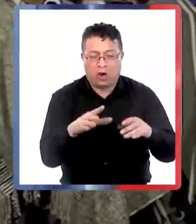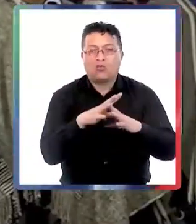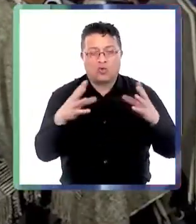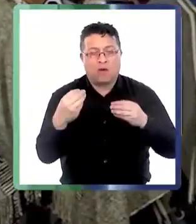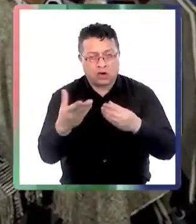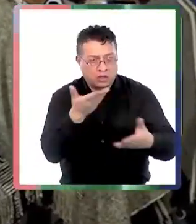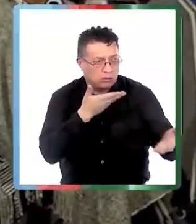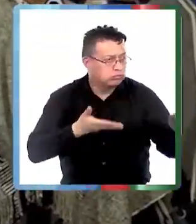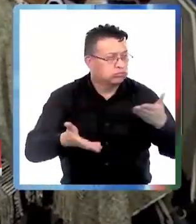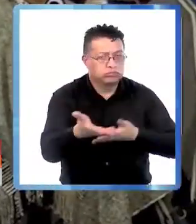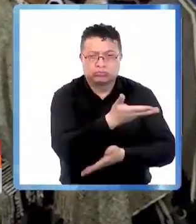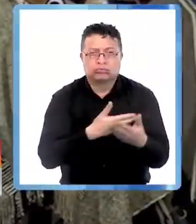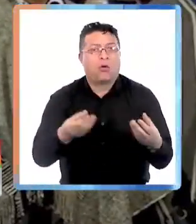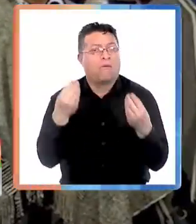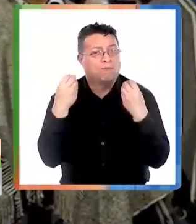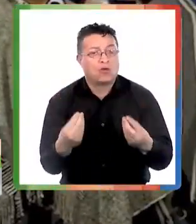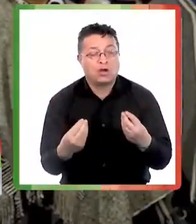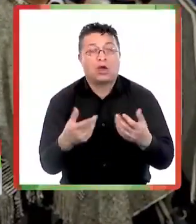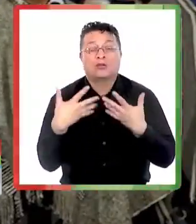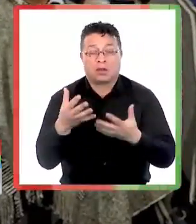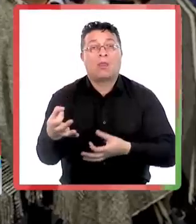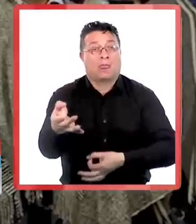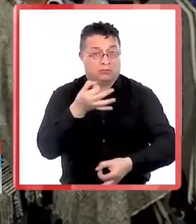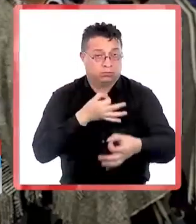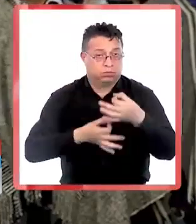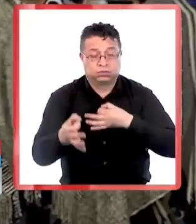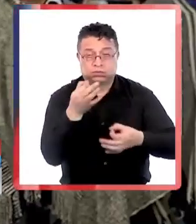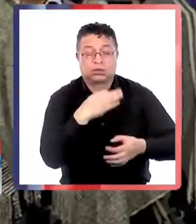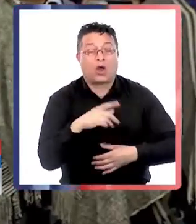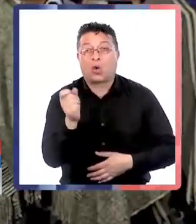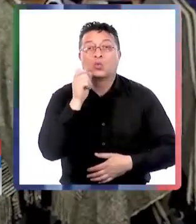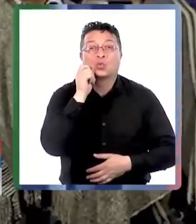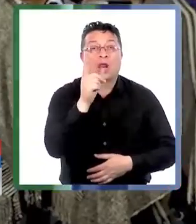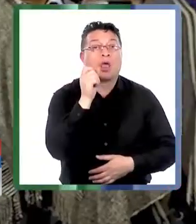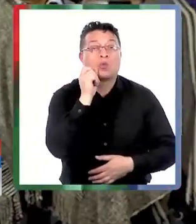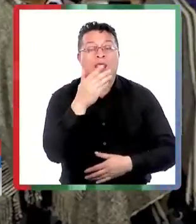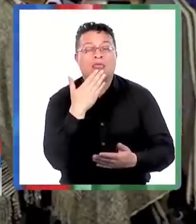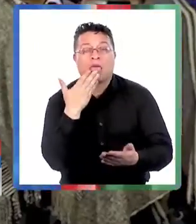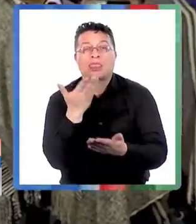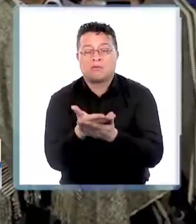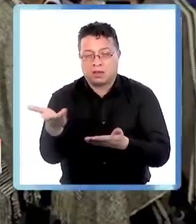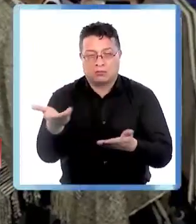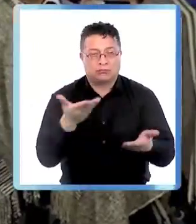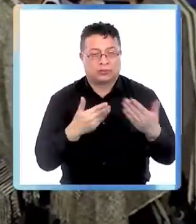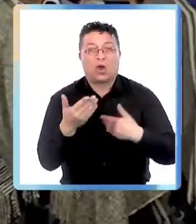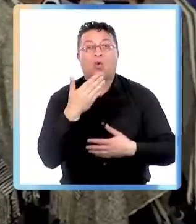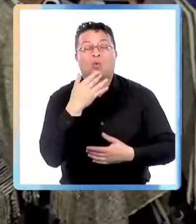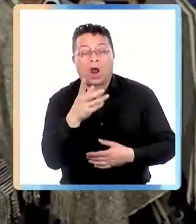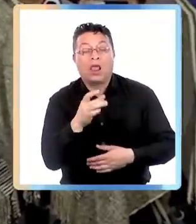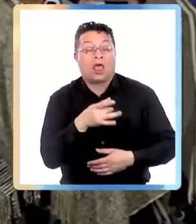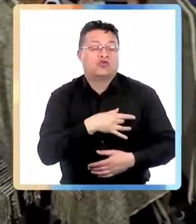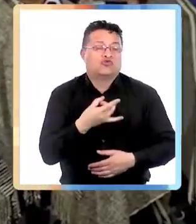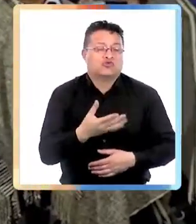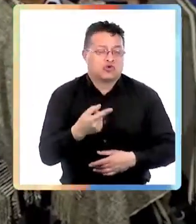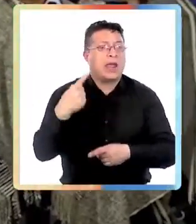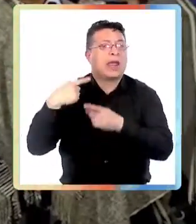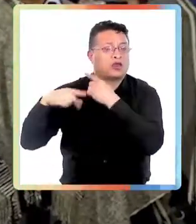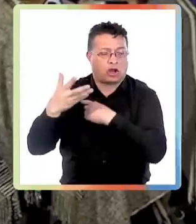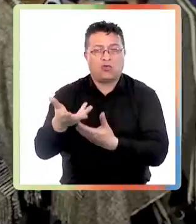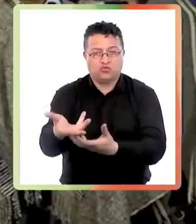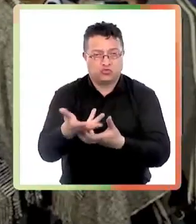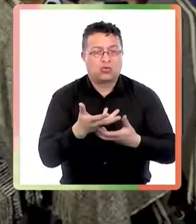tenido recién un muy buen intercambio en donde nos han planteado cuáles son sus demandas, también cuáles son sus